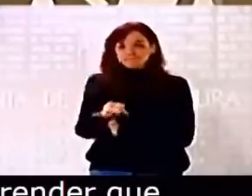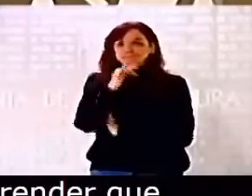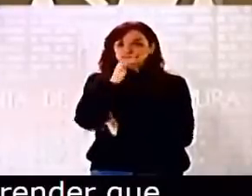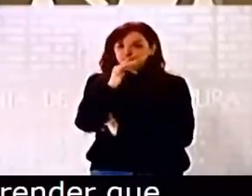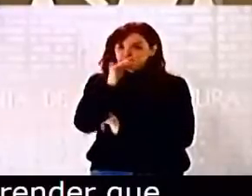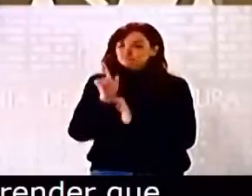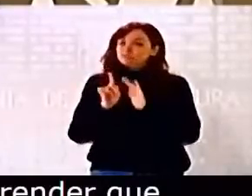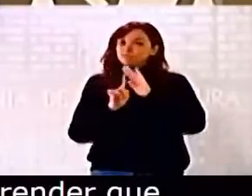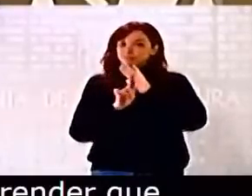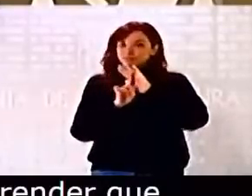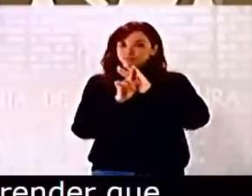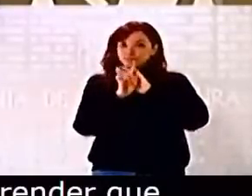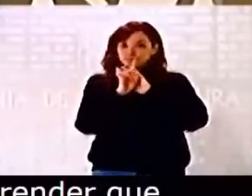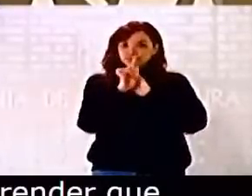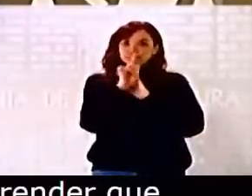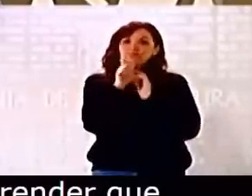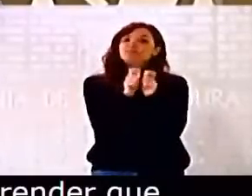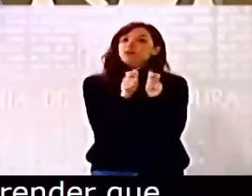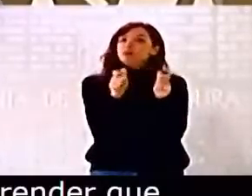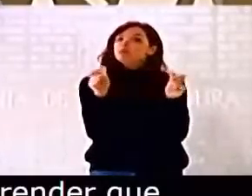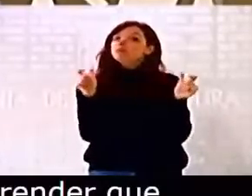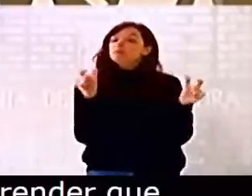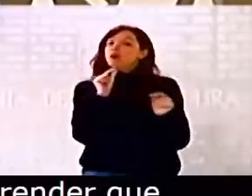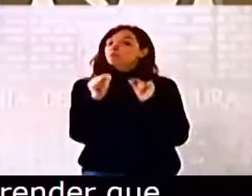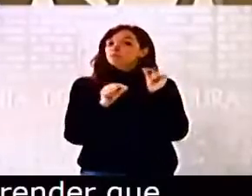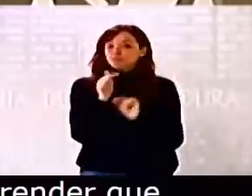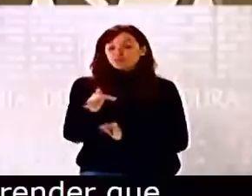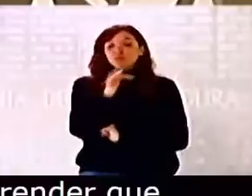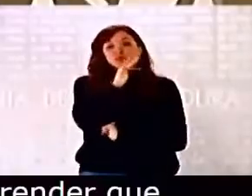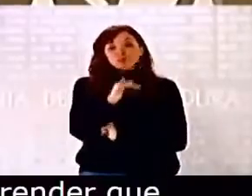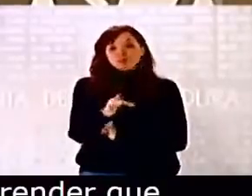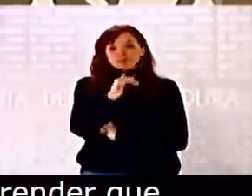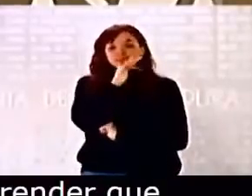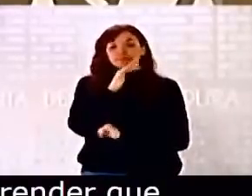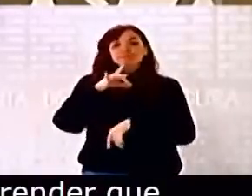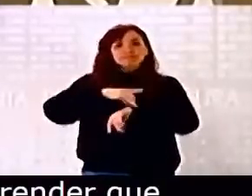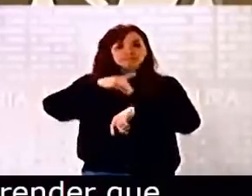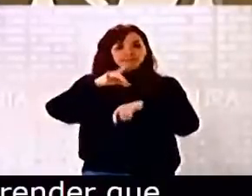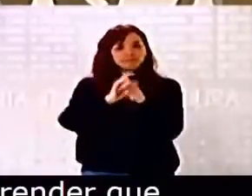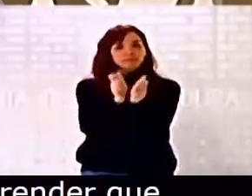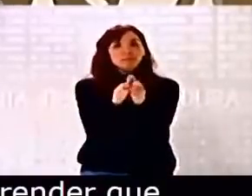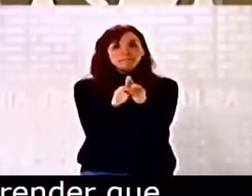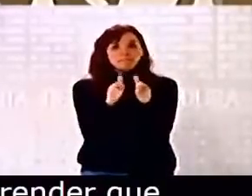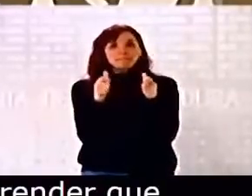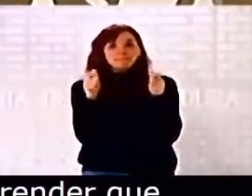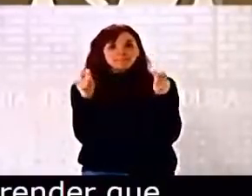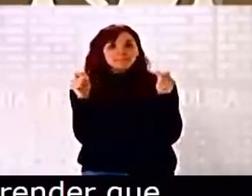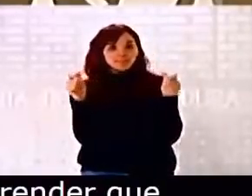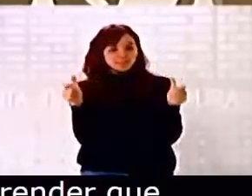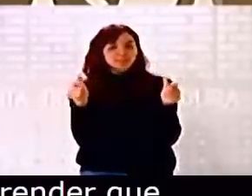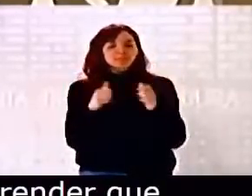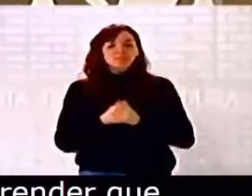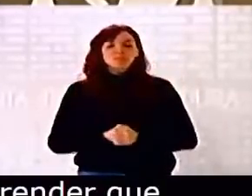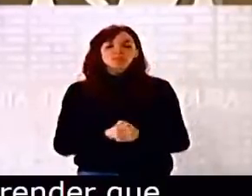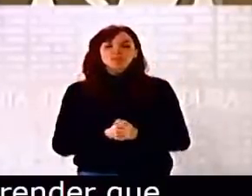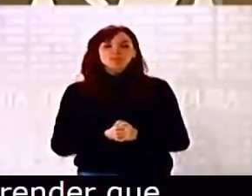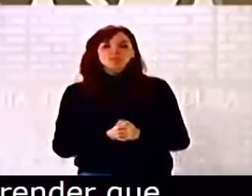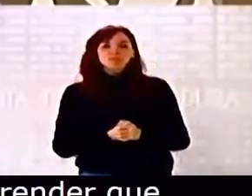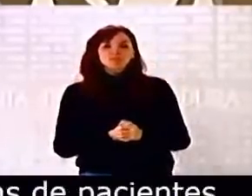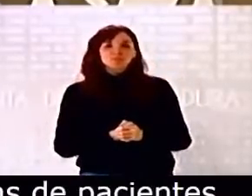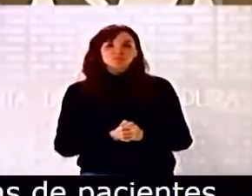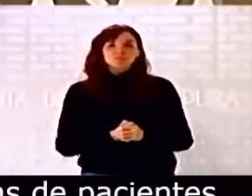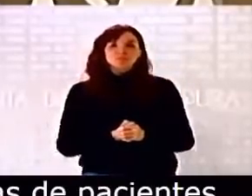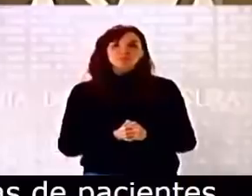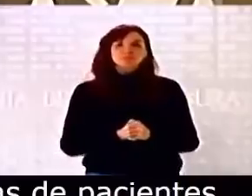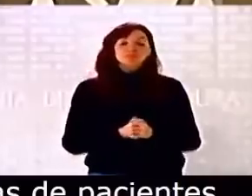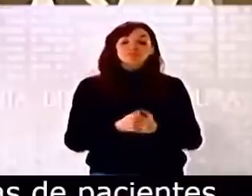subida en las cifras de pacientes infectados. Por